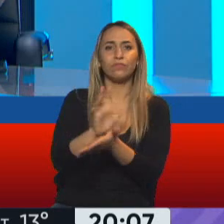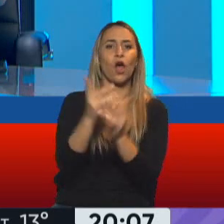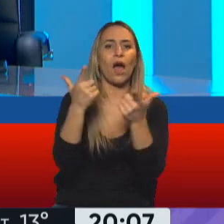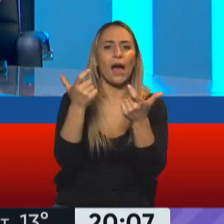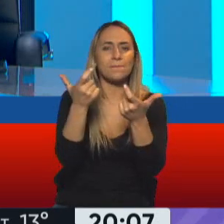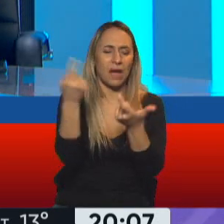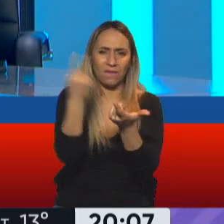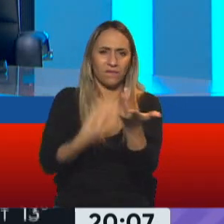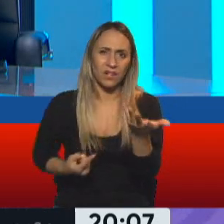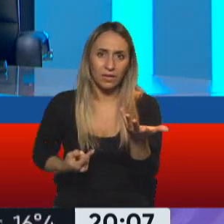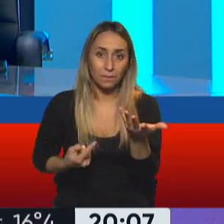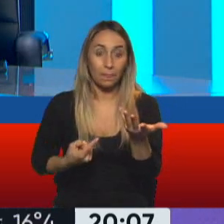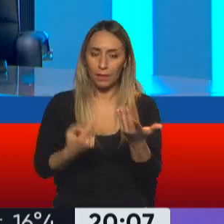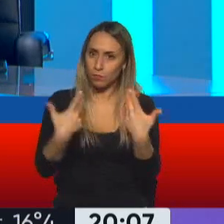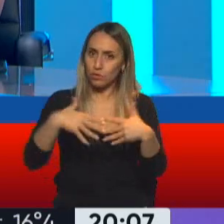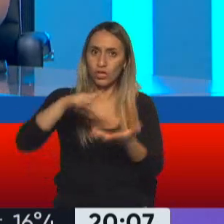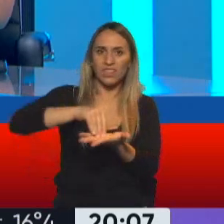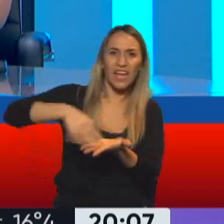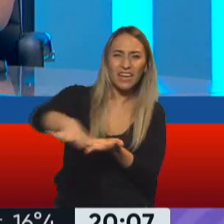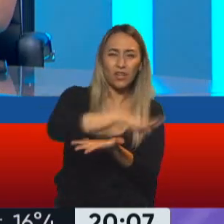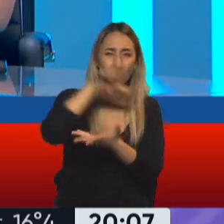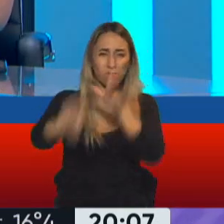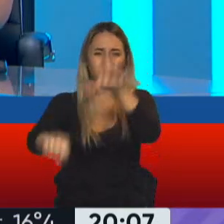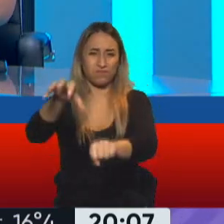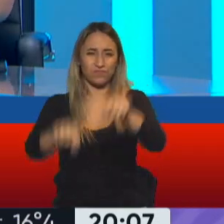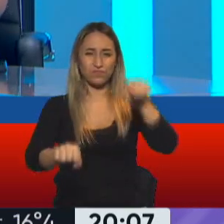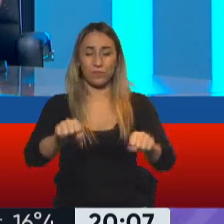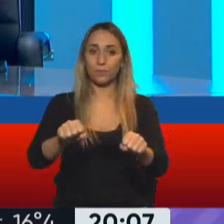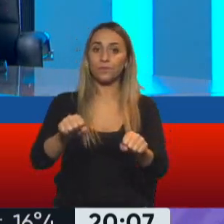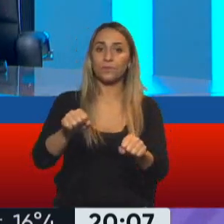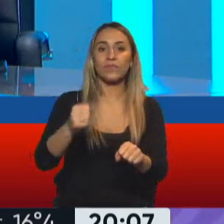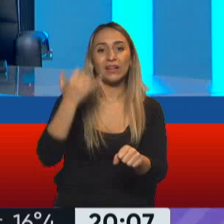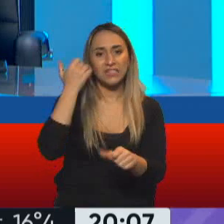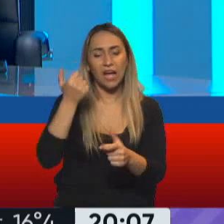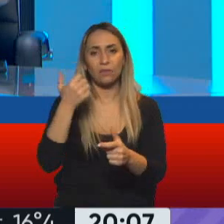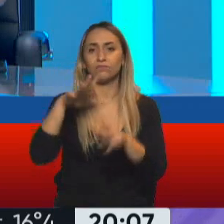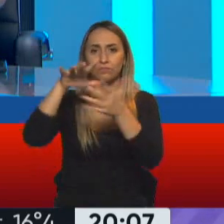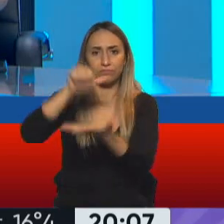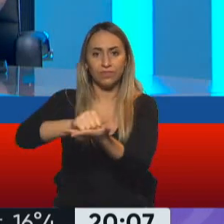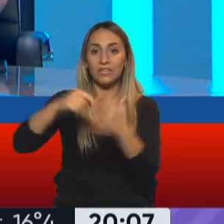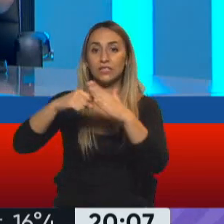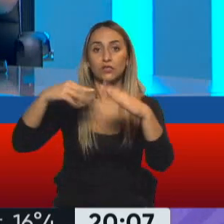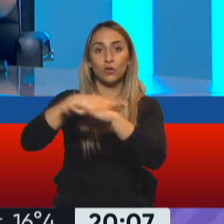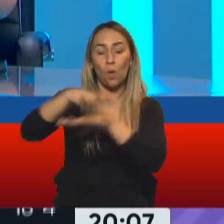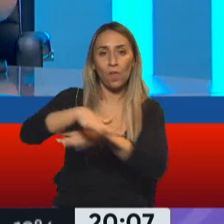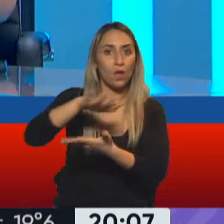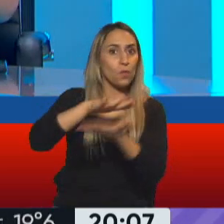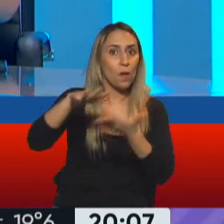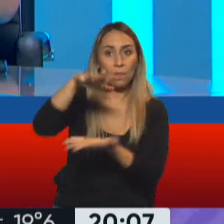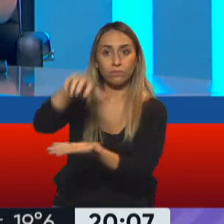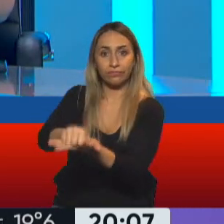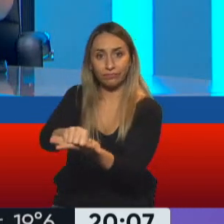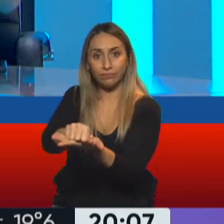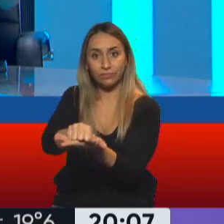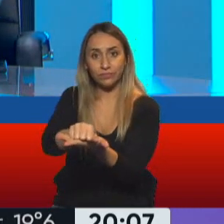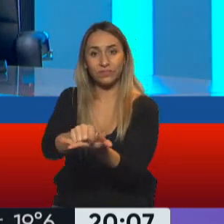han conquistado muchísimo el lugar. El dato, en las últimas 24 horas capturaron una nueva ciudad y están ocupando la